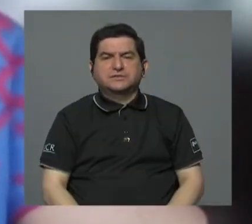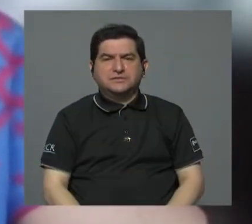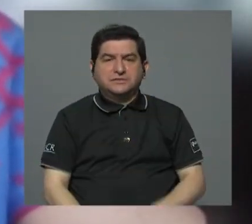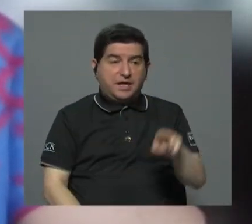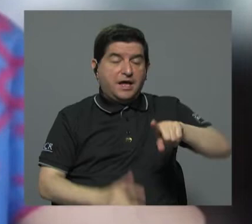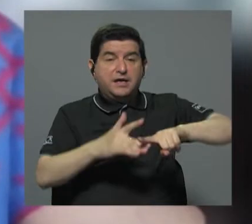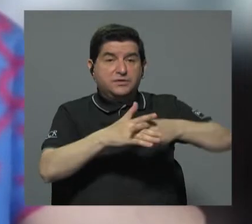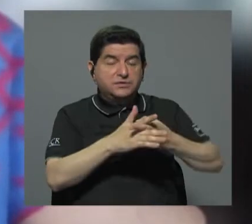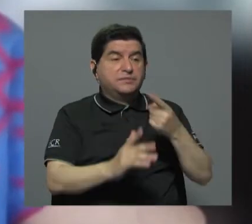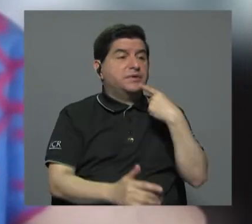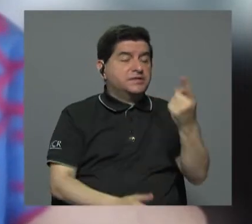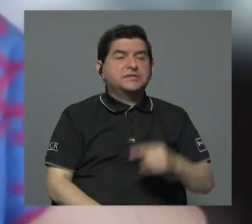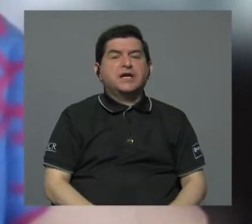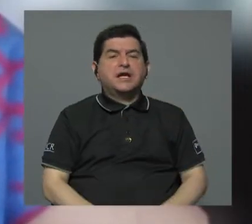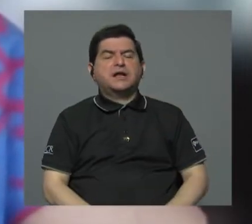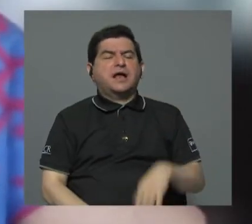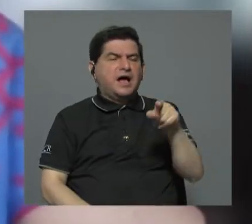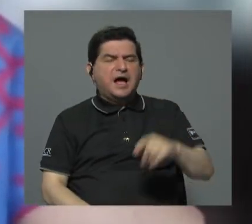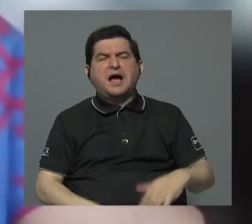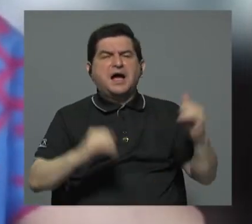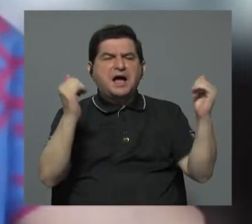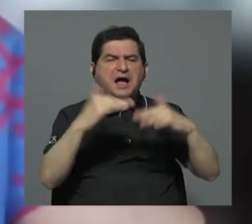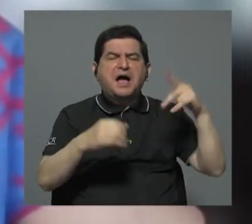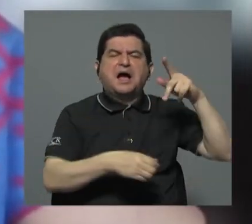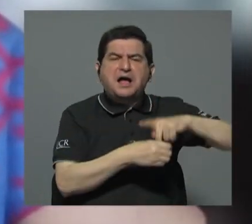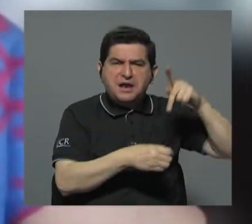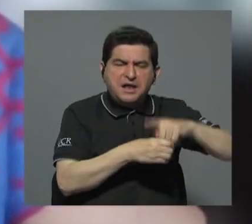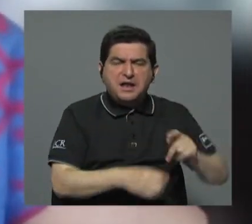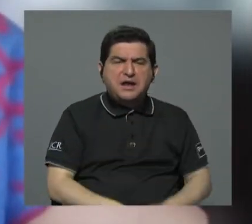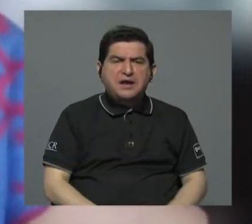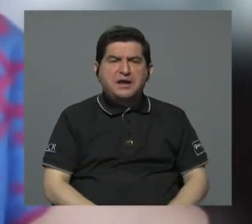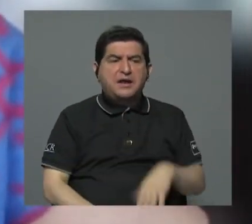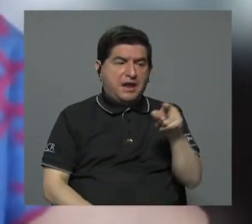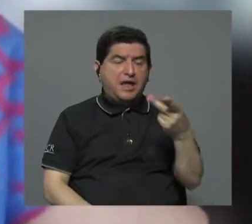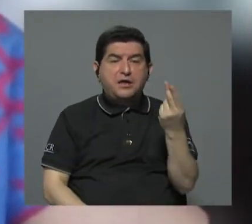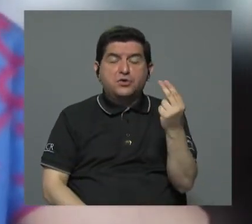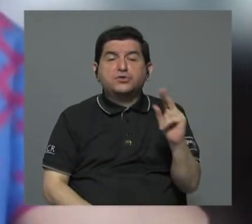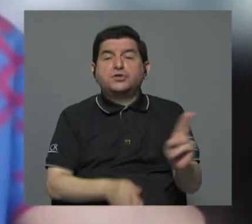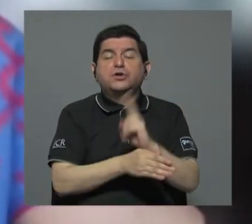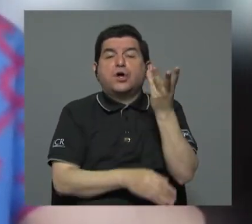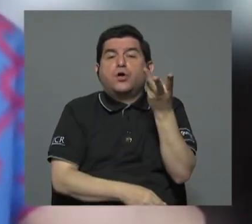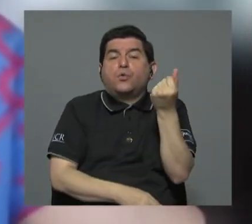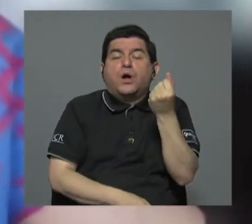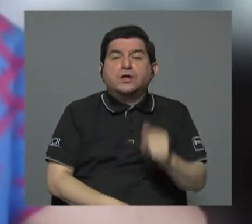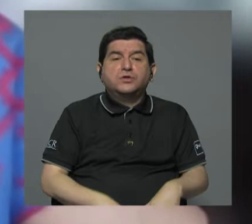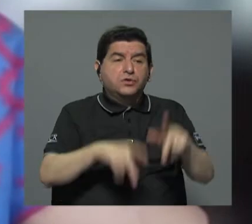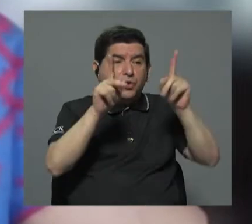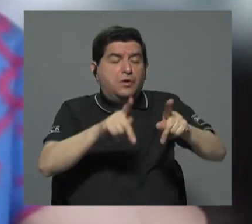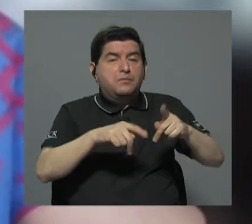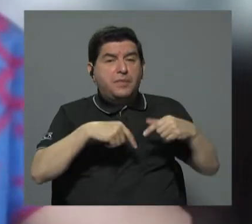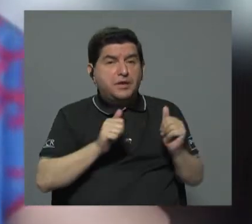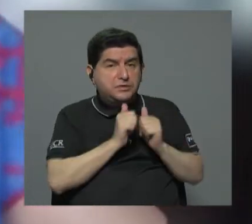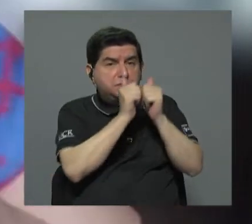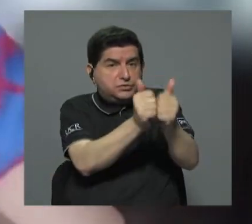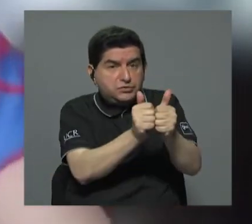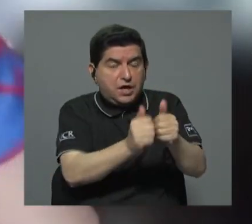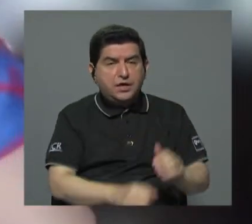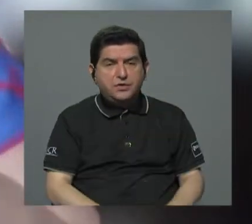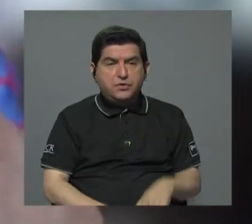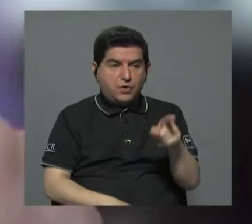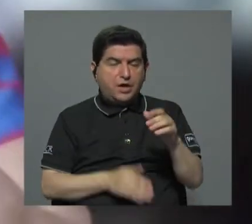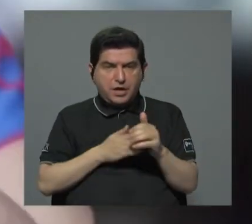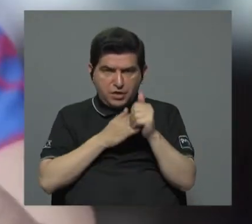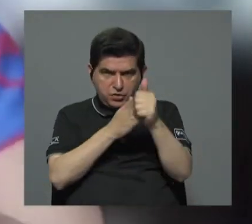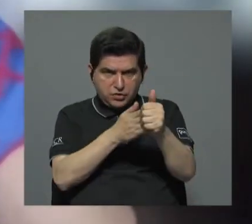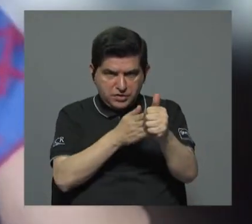empiezan a mencionar las batallas a las que acudieron, el dinero que ellos tuvieron que emplear, la gente que llevaban, ellos iban encabezando